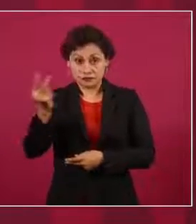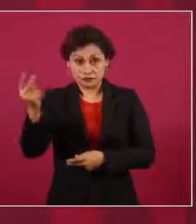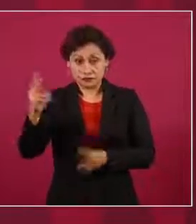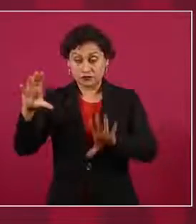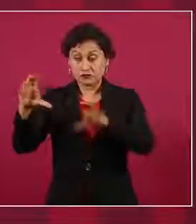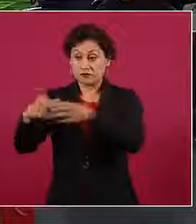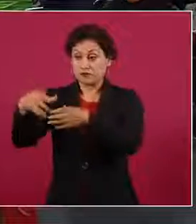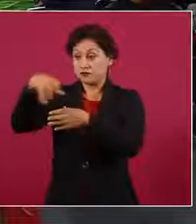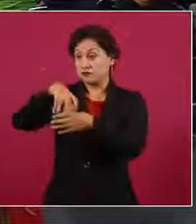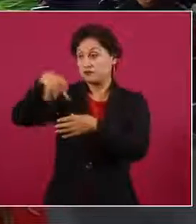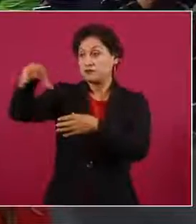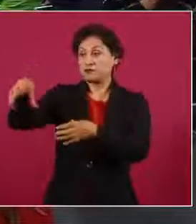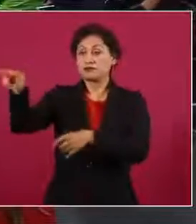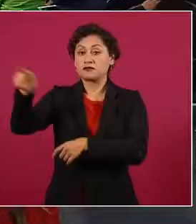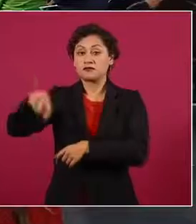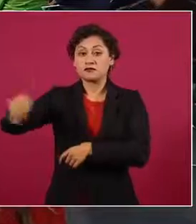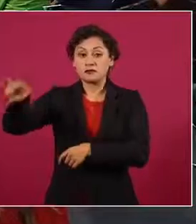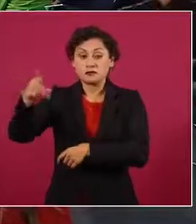deberían de ofrecer una disculpa,